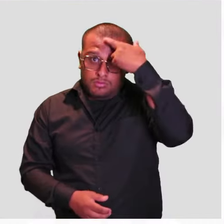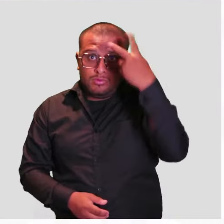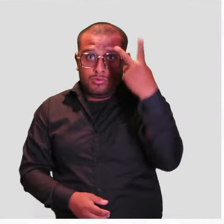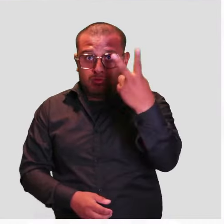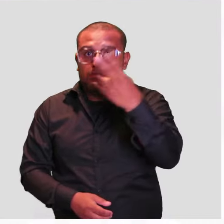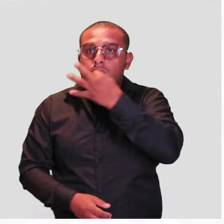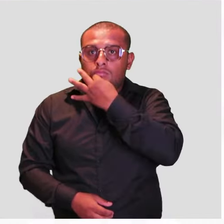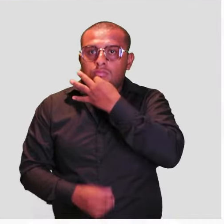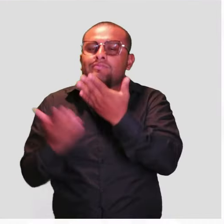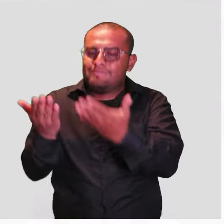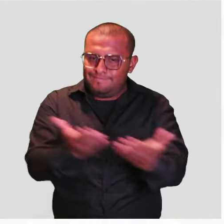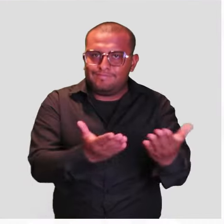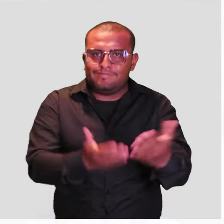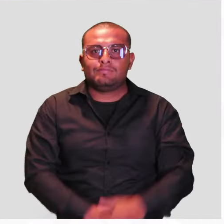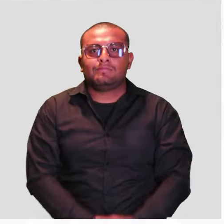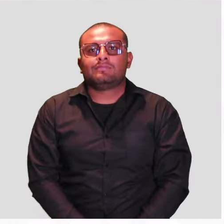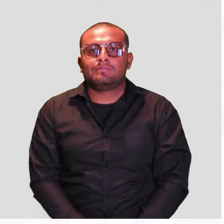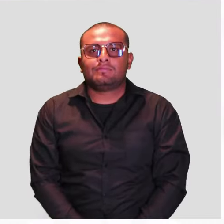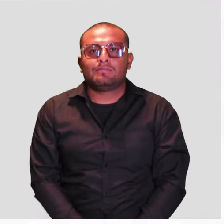su intervención. Adelante.